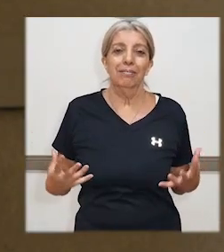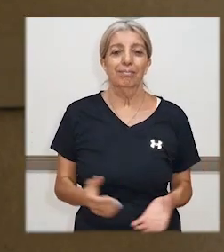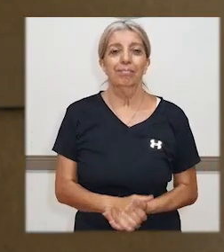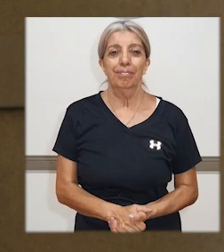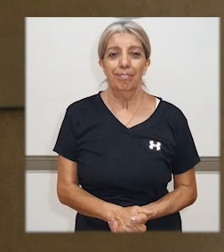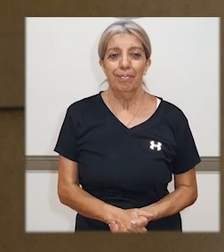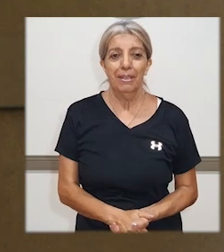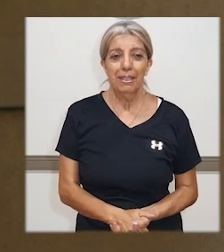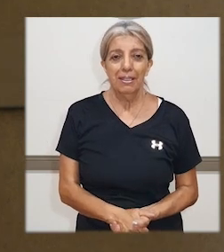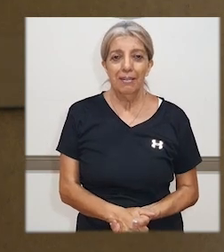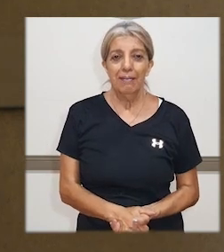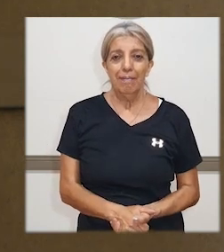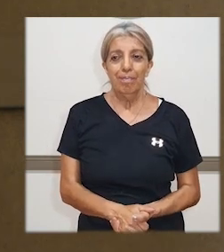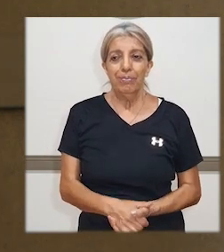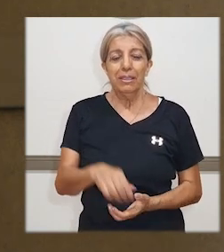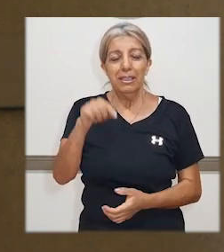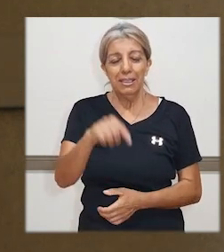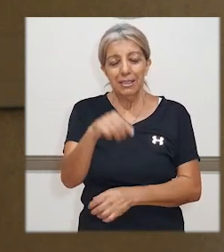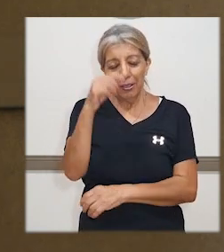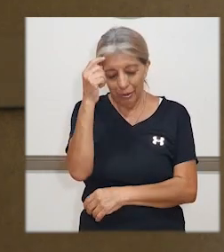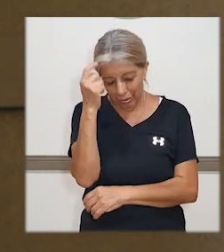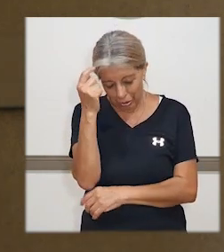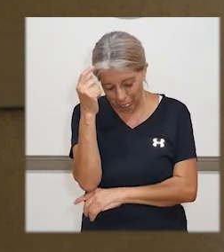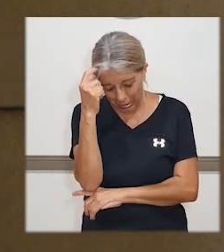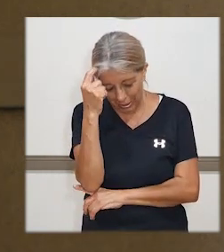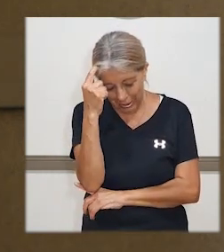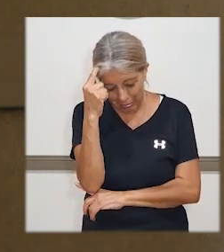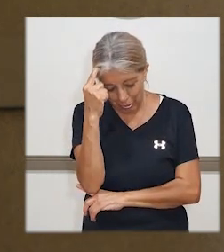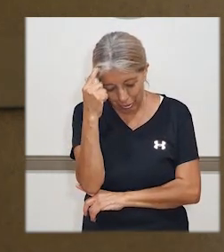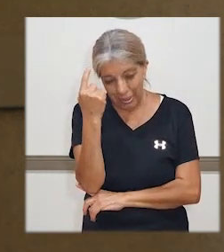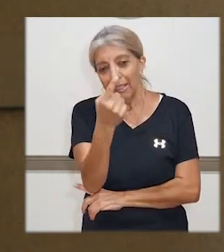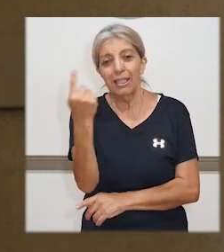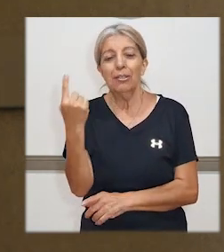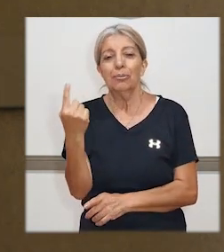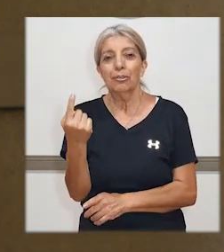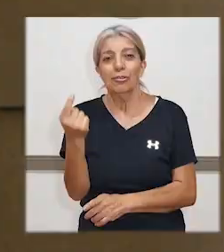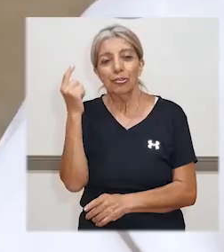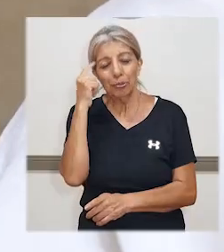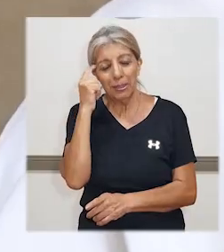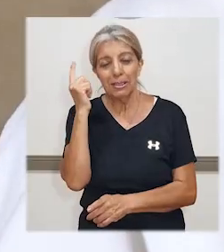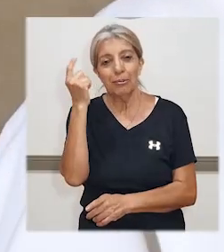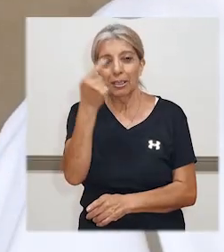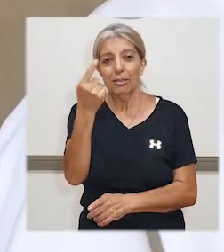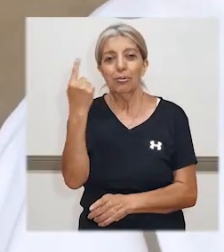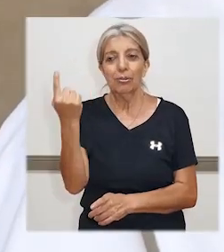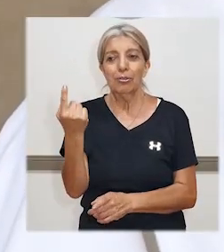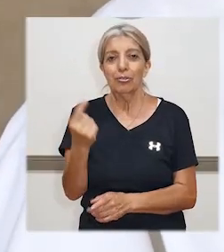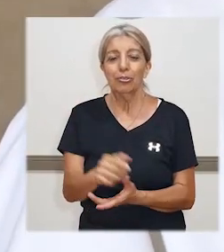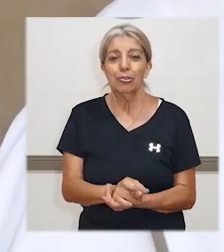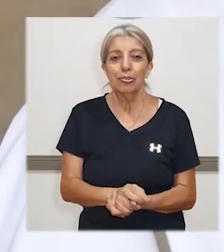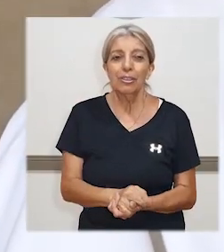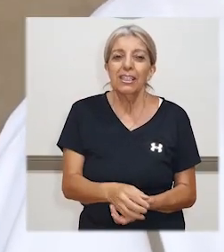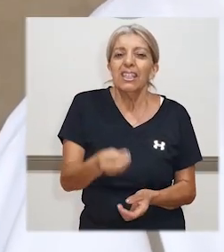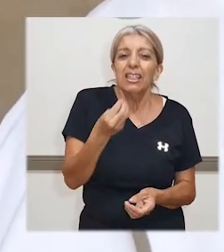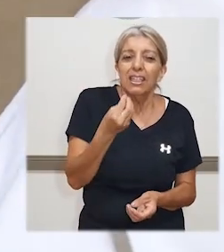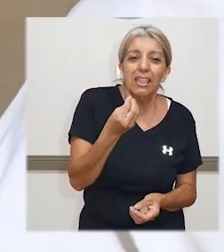las vocaciones, porque nosotros sabemos que la tienda, la carpa del encuentro, era el lugar de la presencia de Dios en el